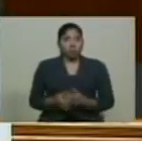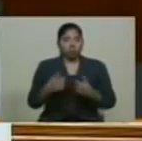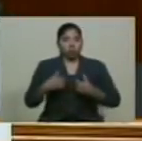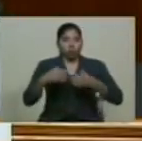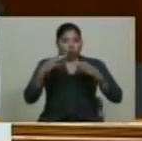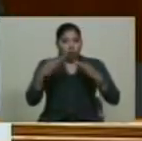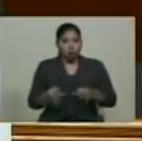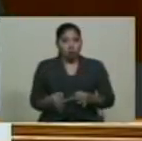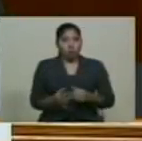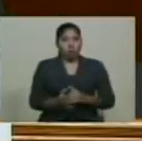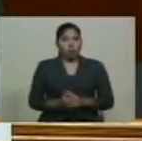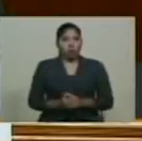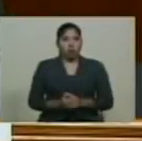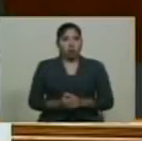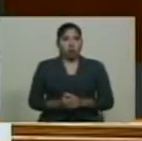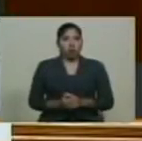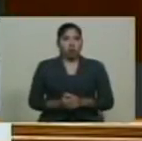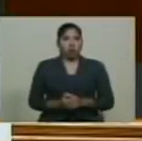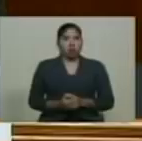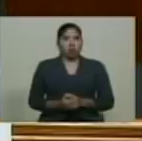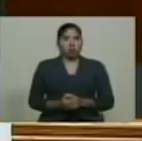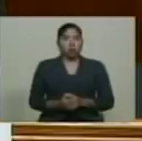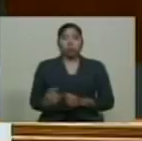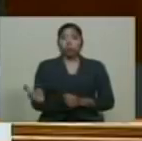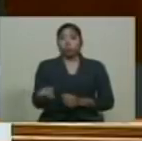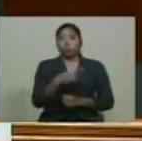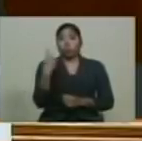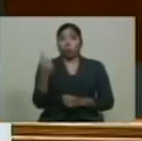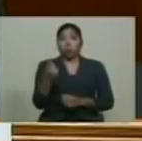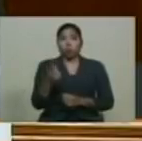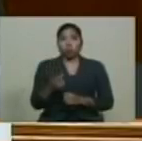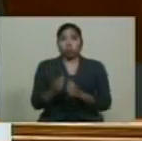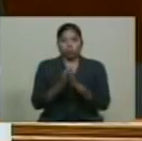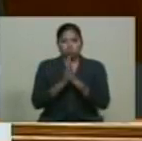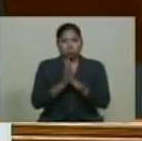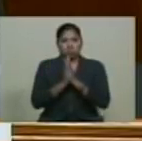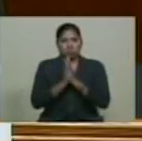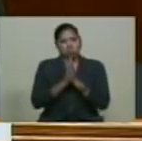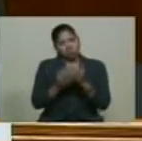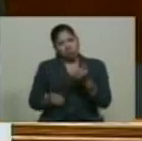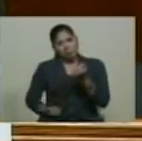esa comisión y les pido a todas y a todos la colaboración que puedan prestarle.